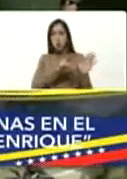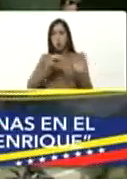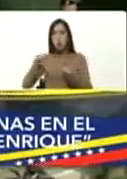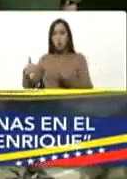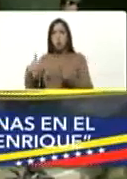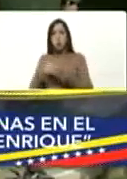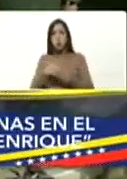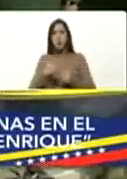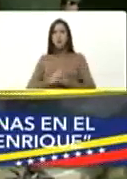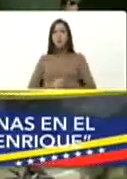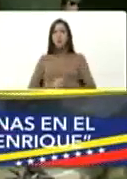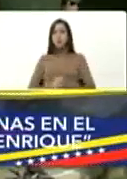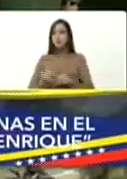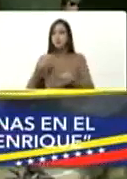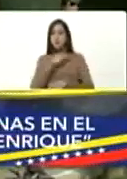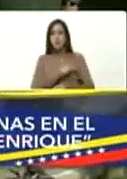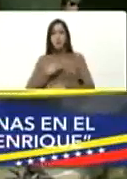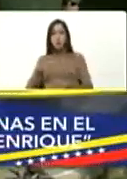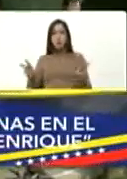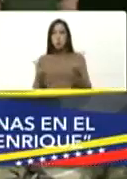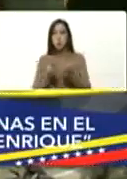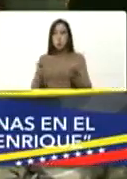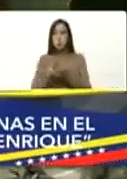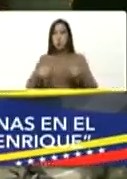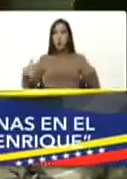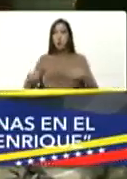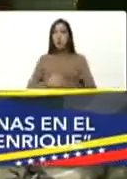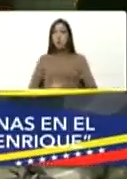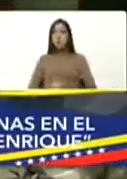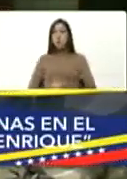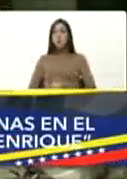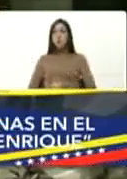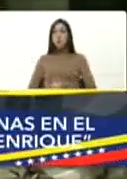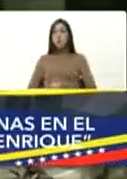3.800.000 de la Gran Misión Vivienda Venezuela, que son